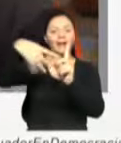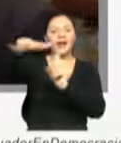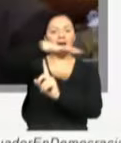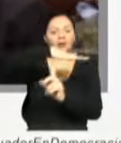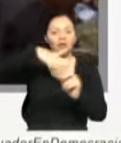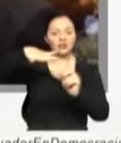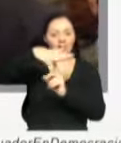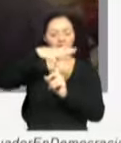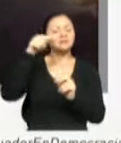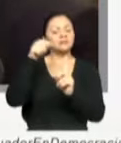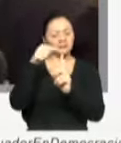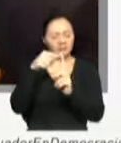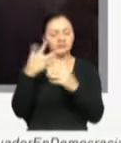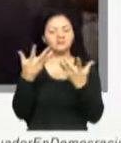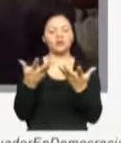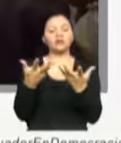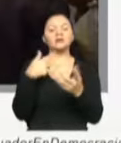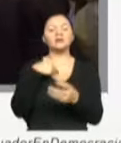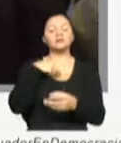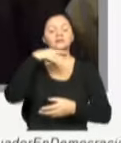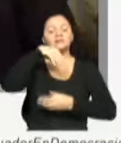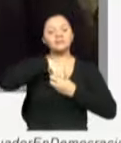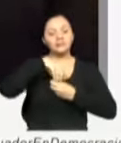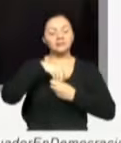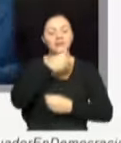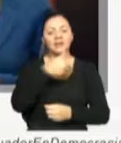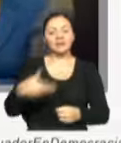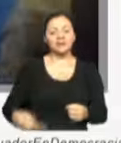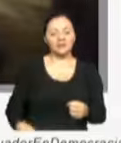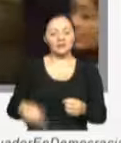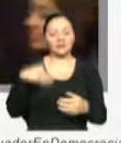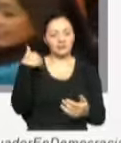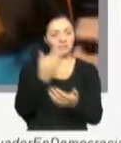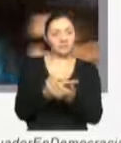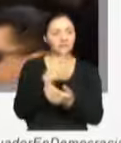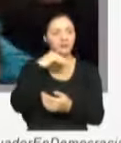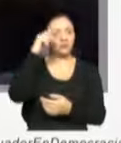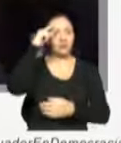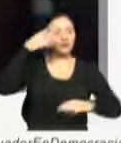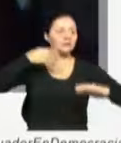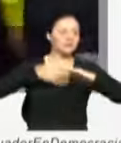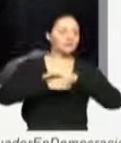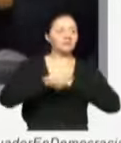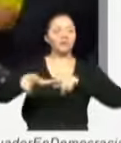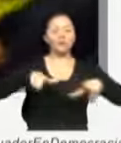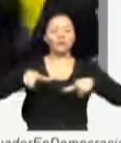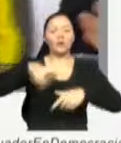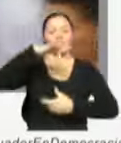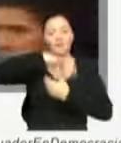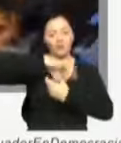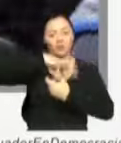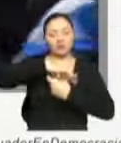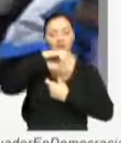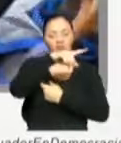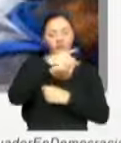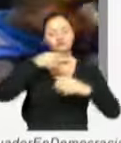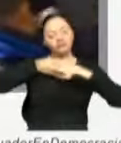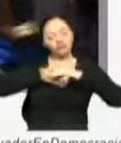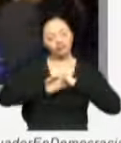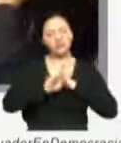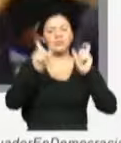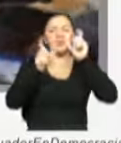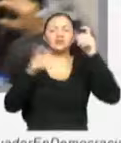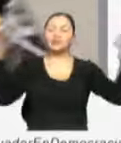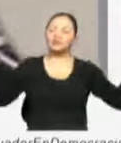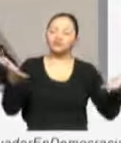al sufragio. En este momento llega el presidente de la República hasta este recinto electoral, en donde es recibido por